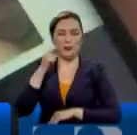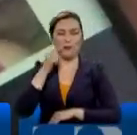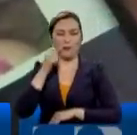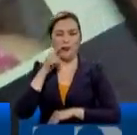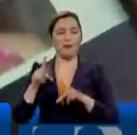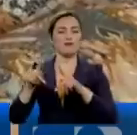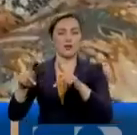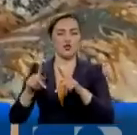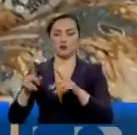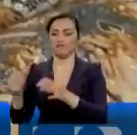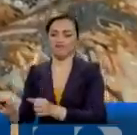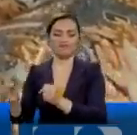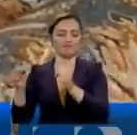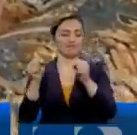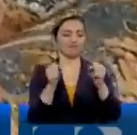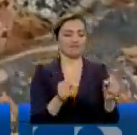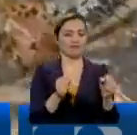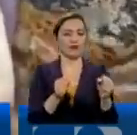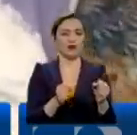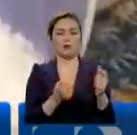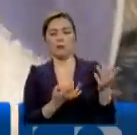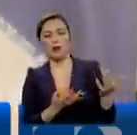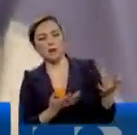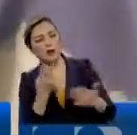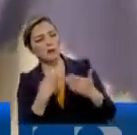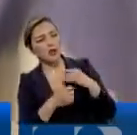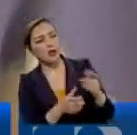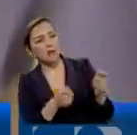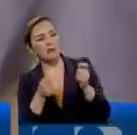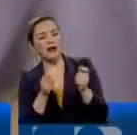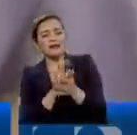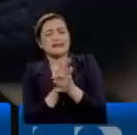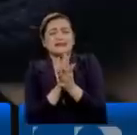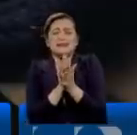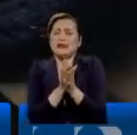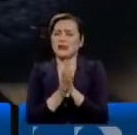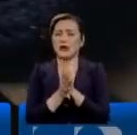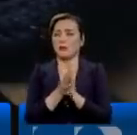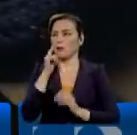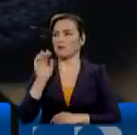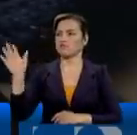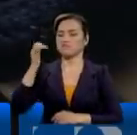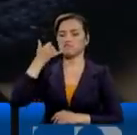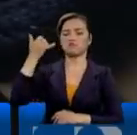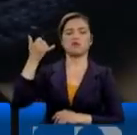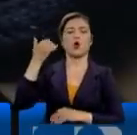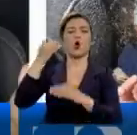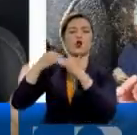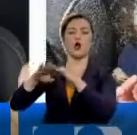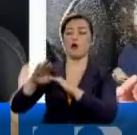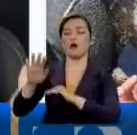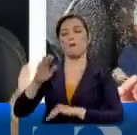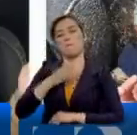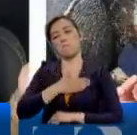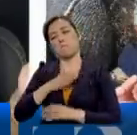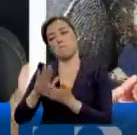a su pequeña hija. La mujer es francesa y la menor fue sacada de ese país por su padre sin permiso. Según investigaciones,